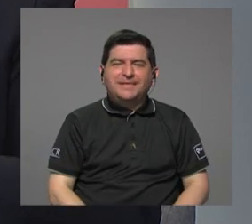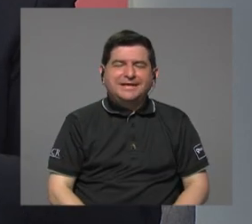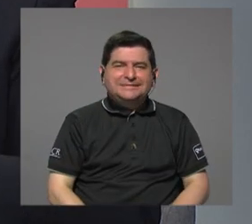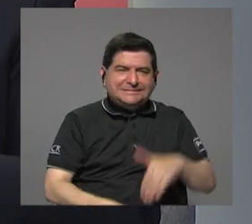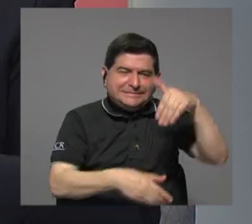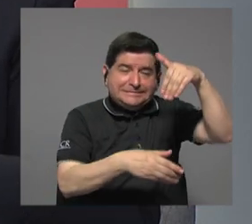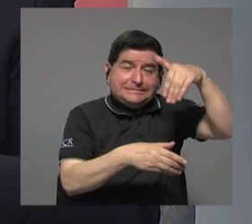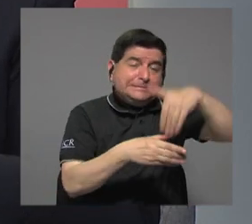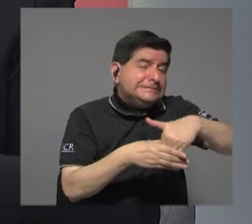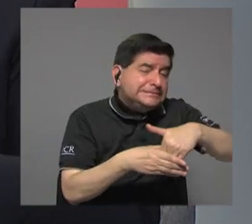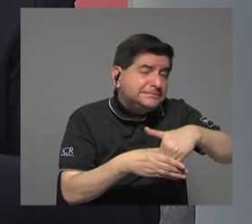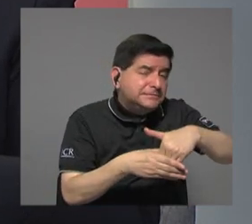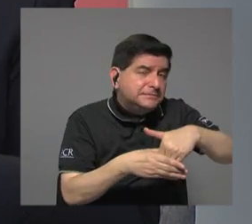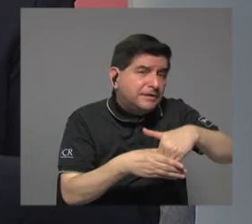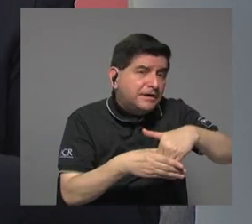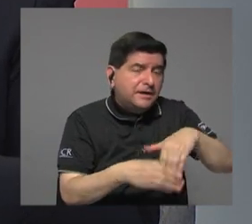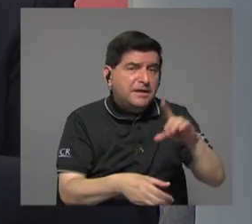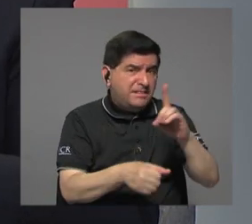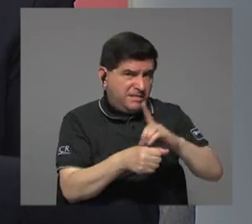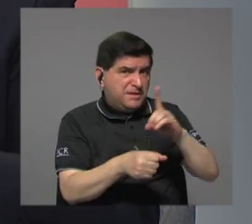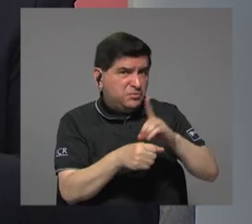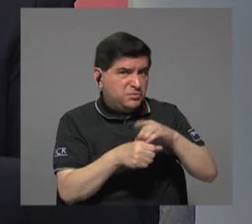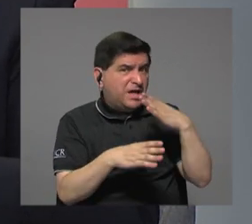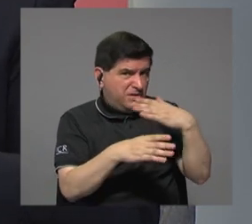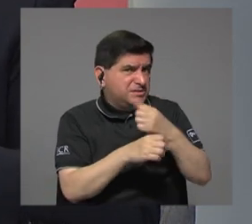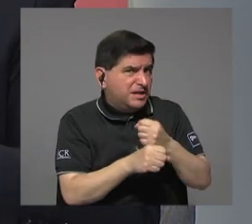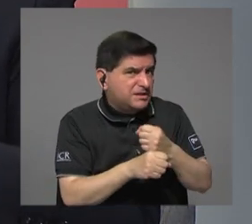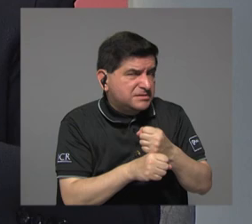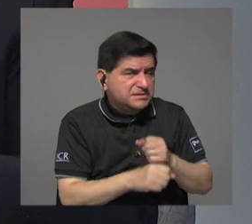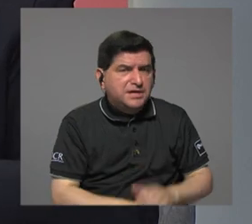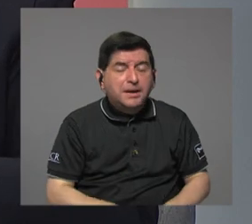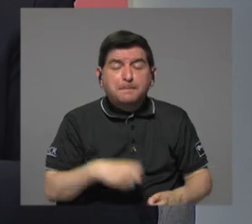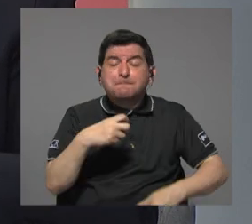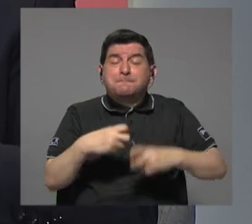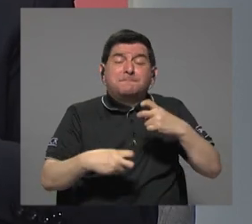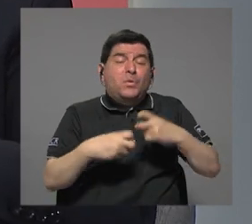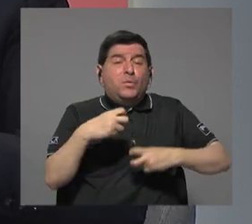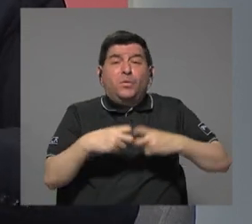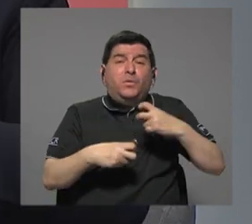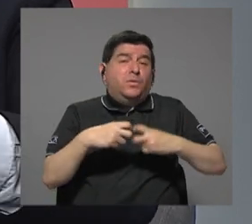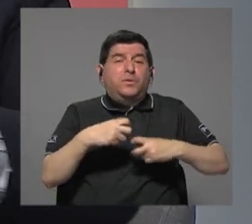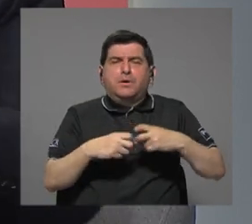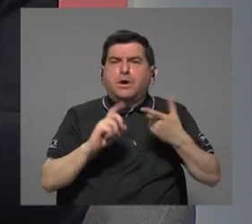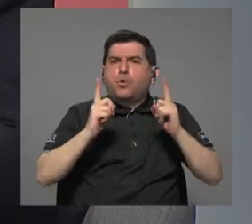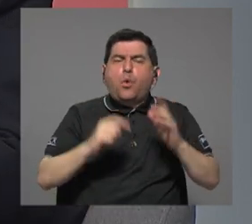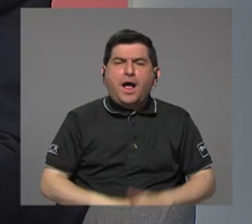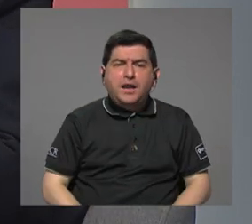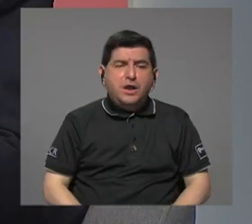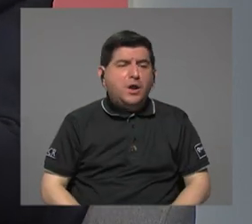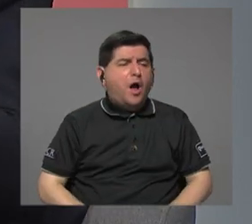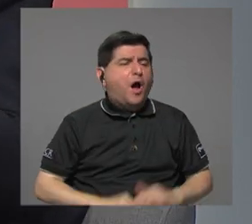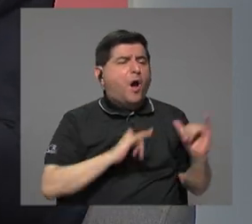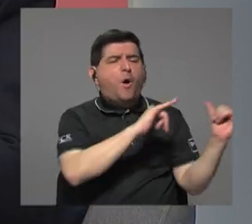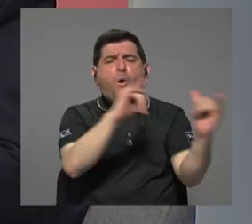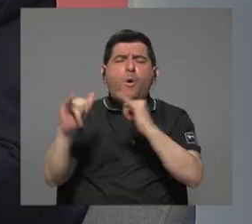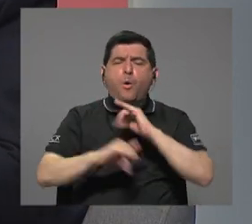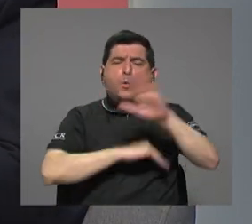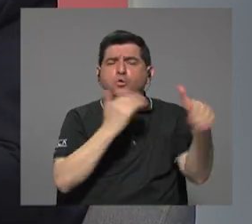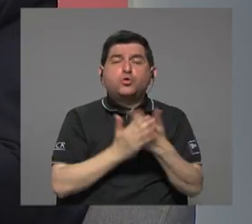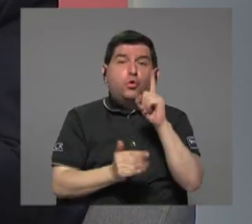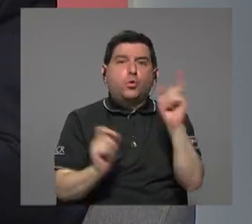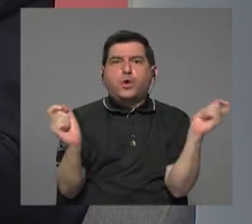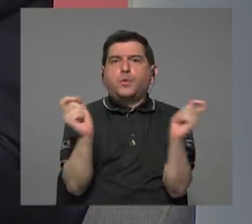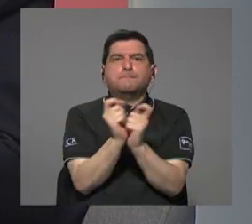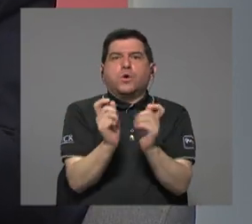en un en un los diputados que lo hicieron se metieron en un problema que fue unificar todo en un solo